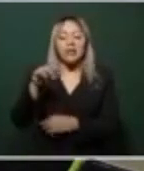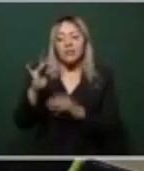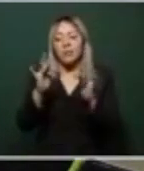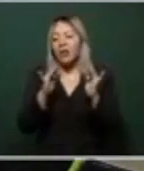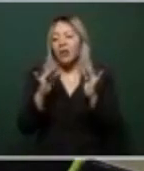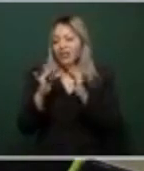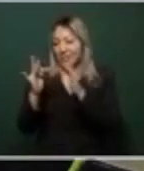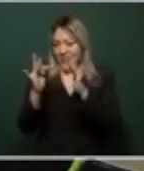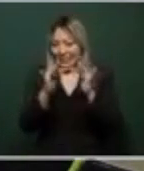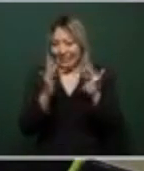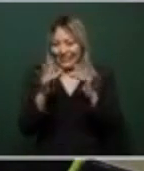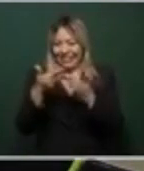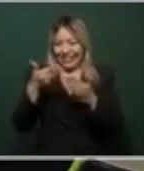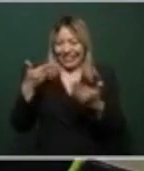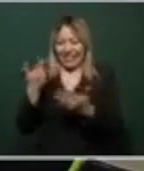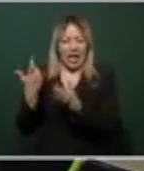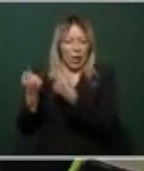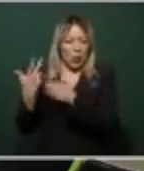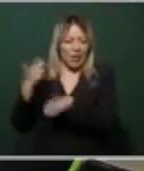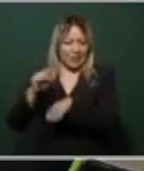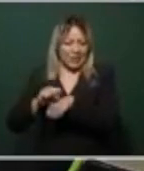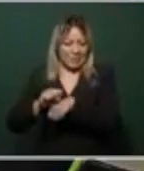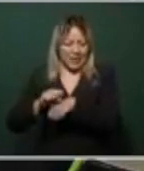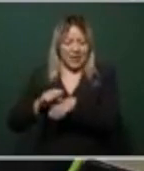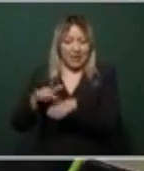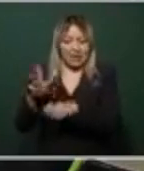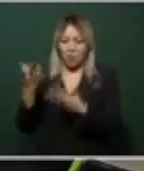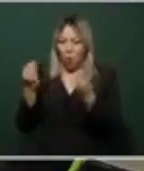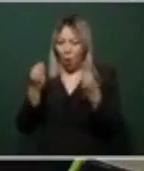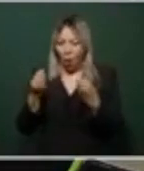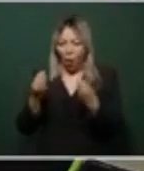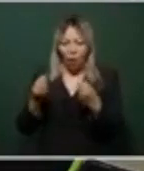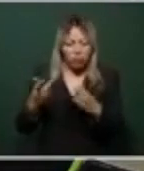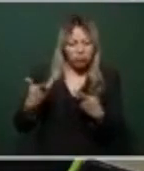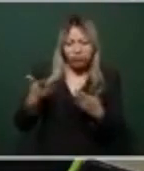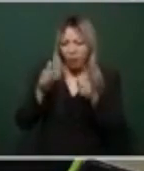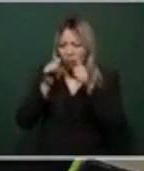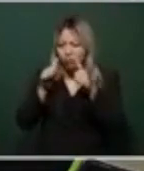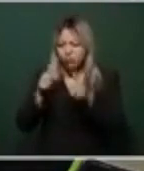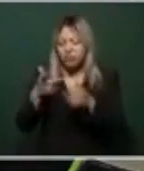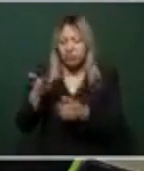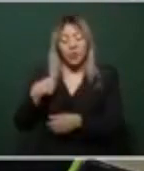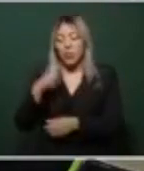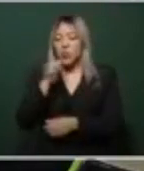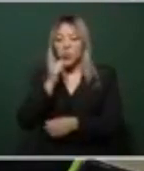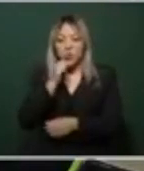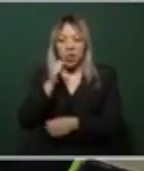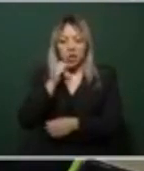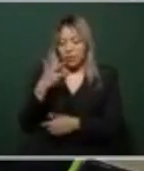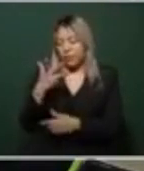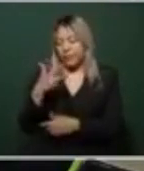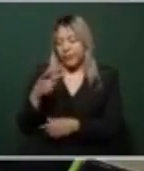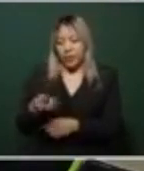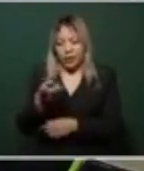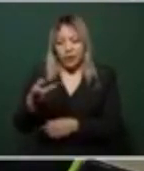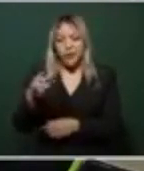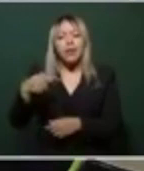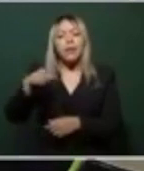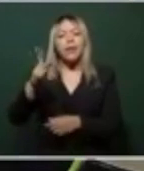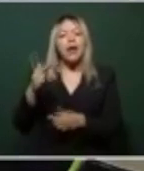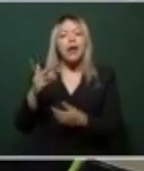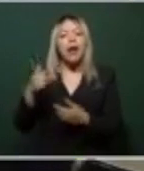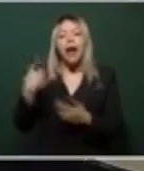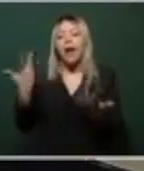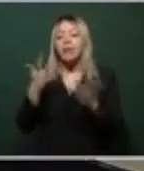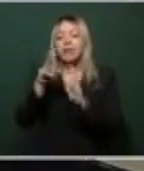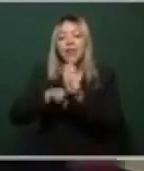llama, hace algunas semanas y no había tenido oportunidad. Hicieron algún video donde aparece usted no cantando el himno